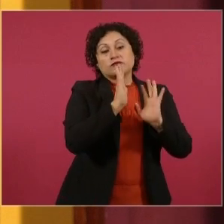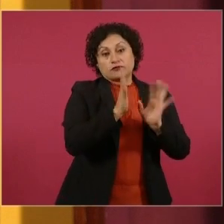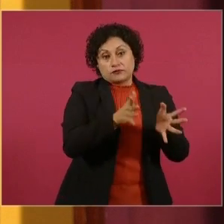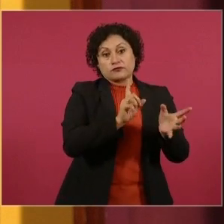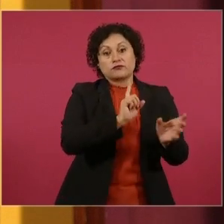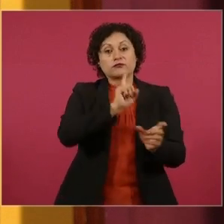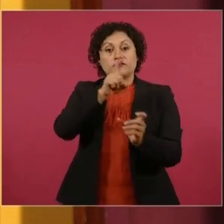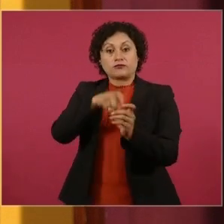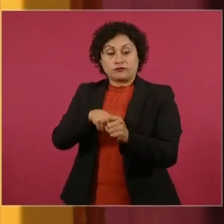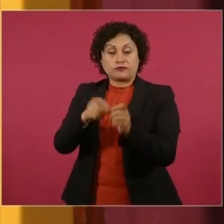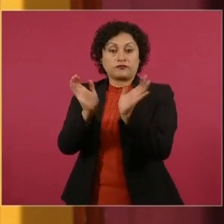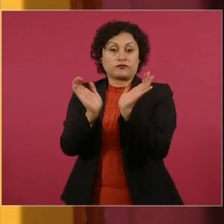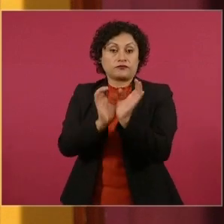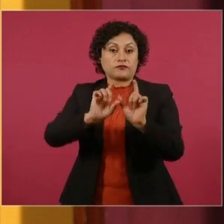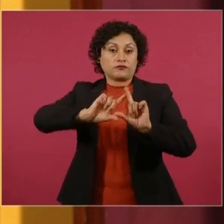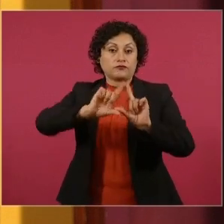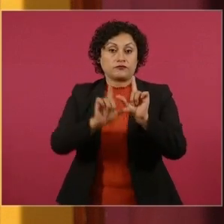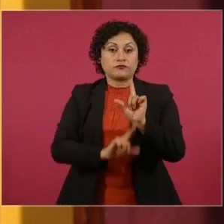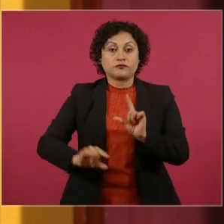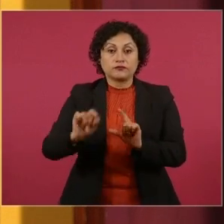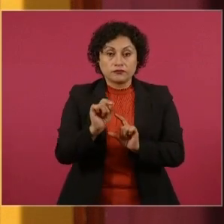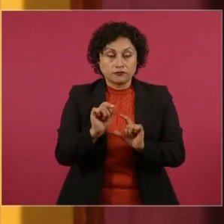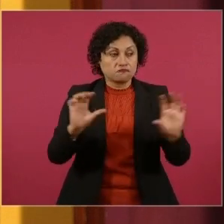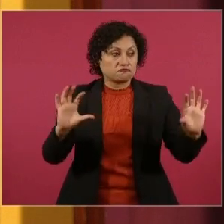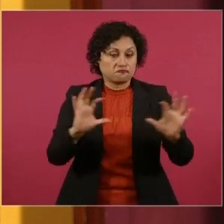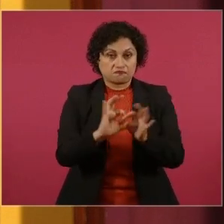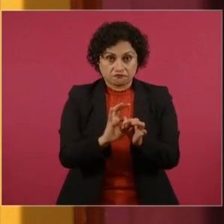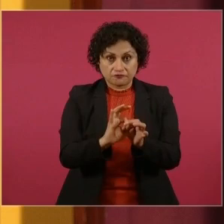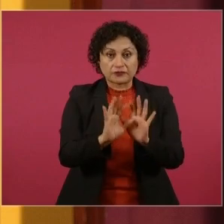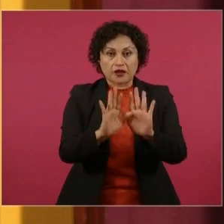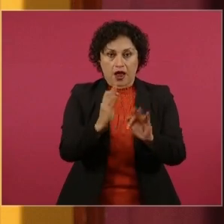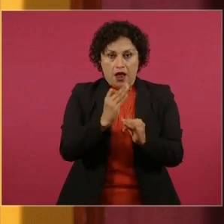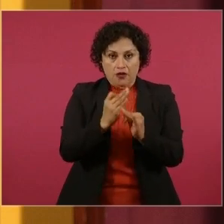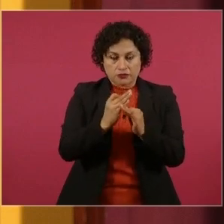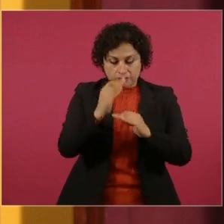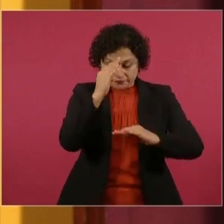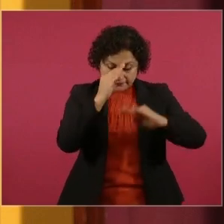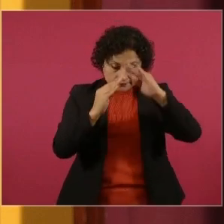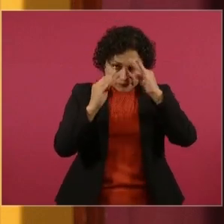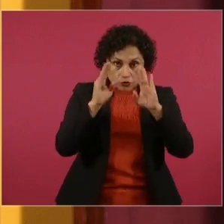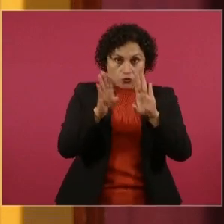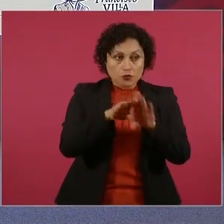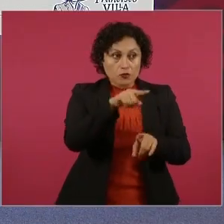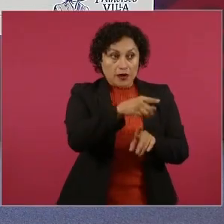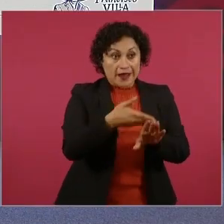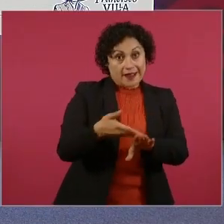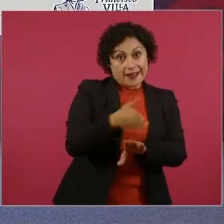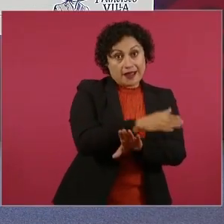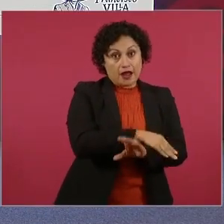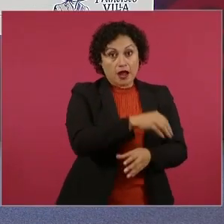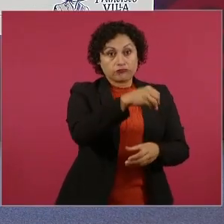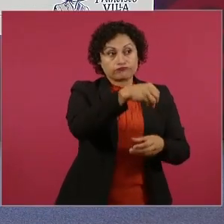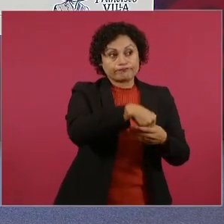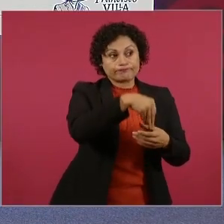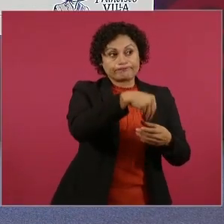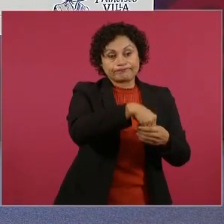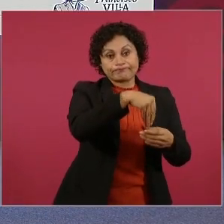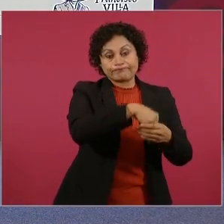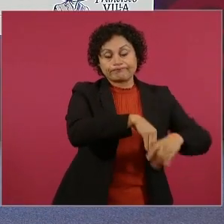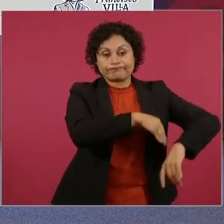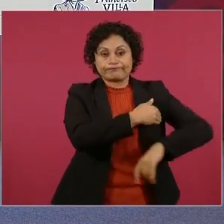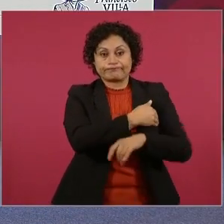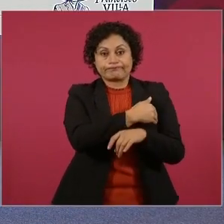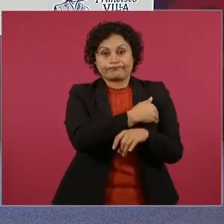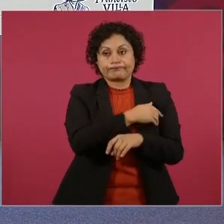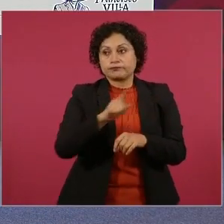nacional y estamos en el proceso de ver cómo se puede migrar la subcuenta de vivienda acumulada al al fobiste para que puedan acceder a un